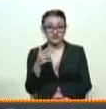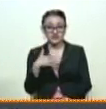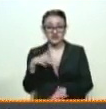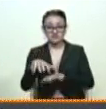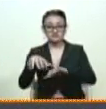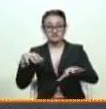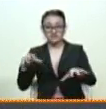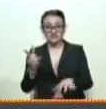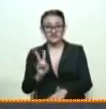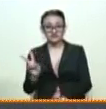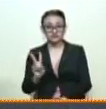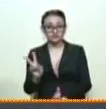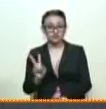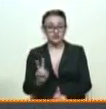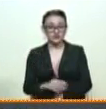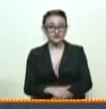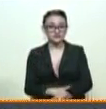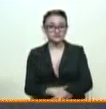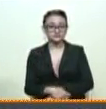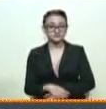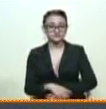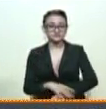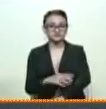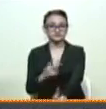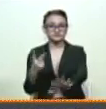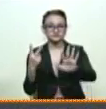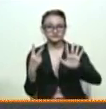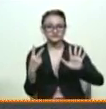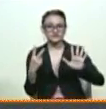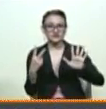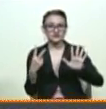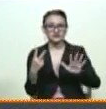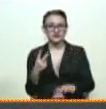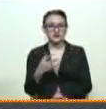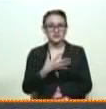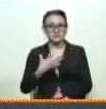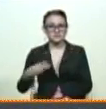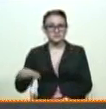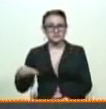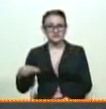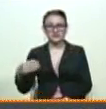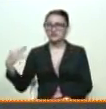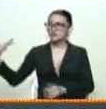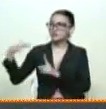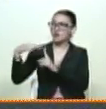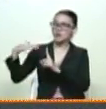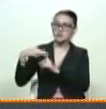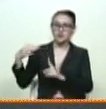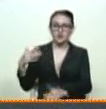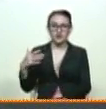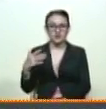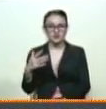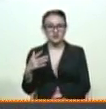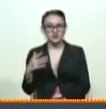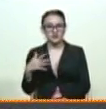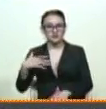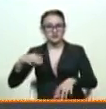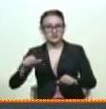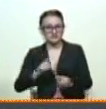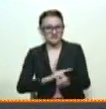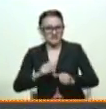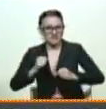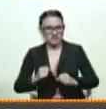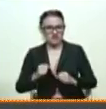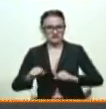venezolano. Siete, las amenazas del presidente Donald Trump de tomar rápidas y